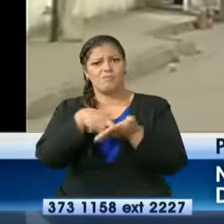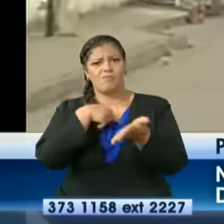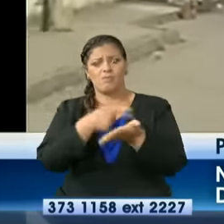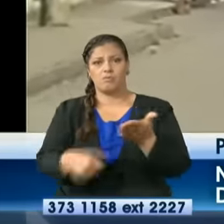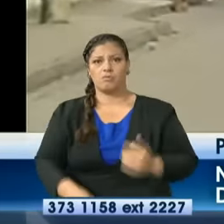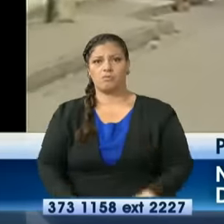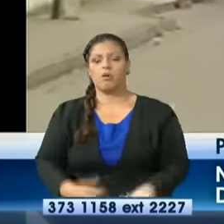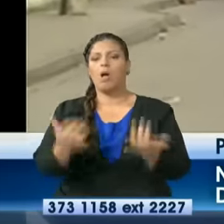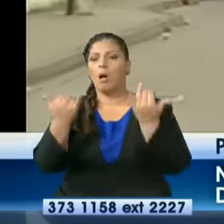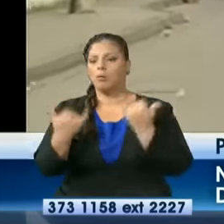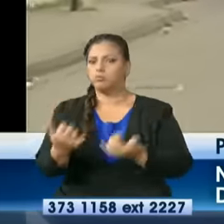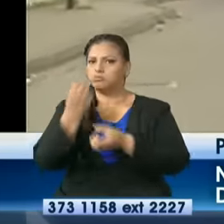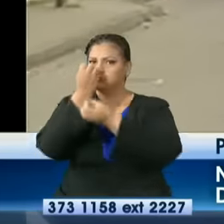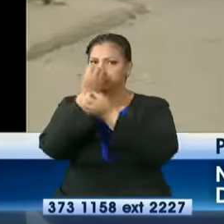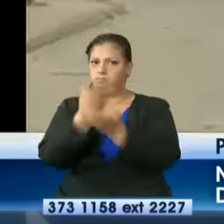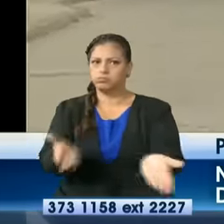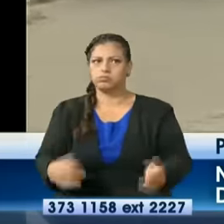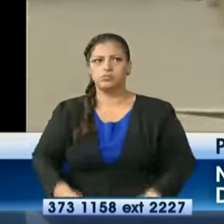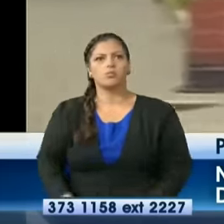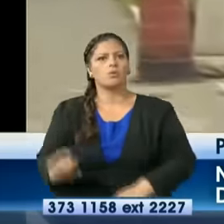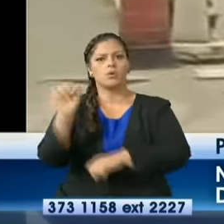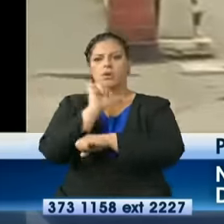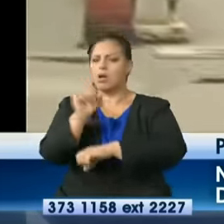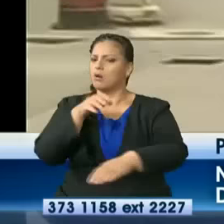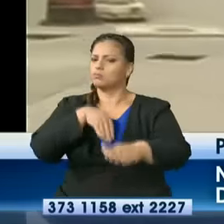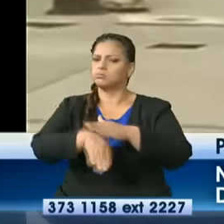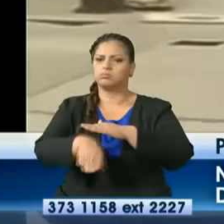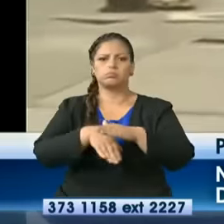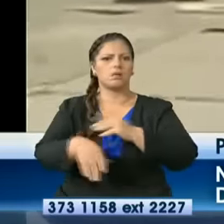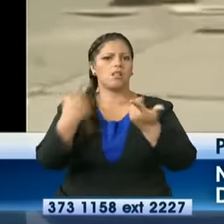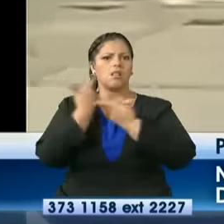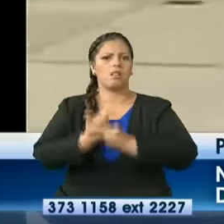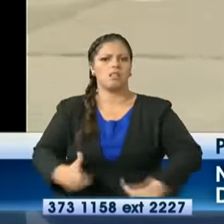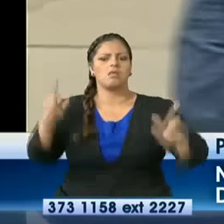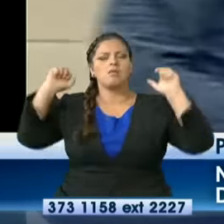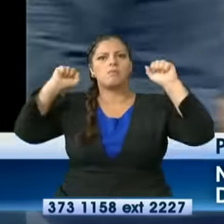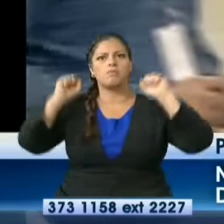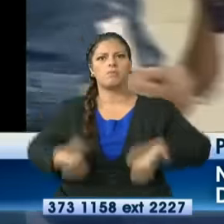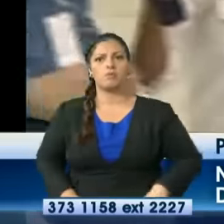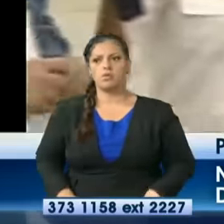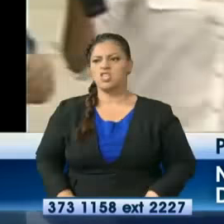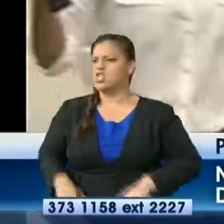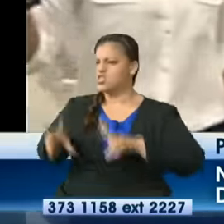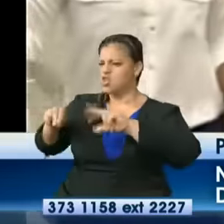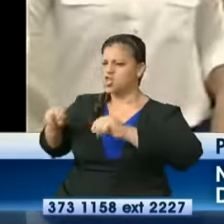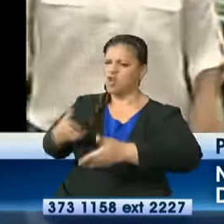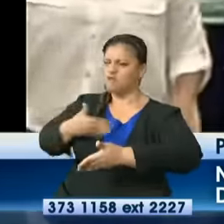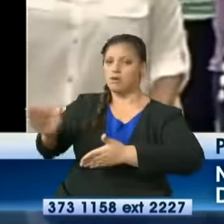caso contrario, maquinarias de obra pública procederán al retiro y demolición de la garita.